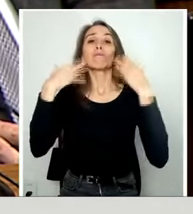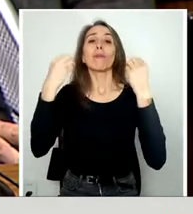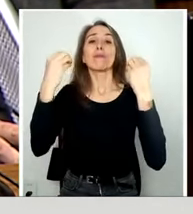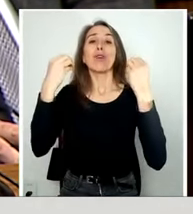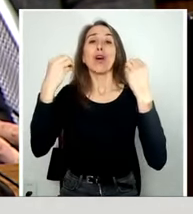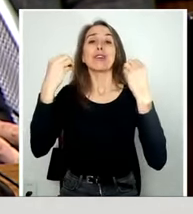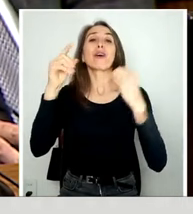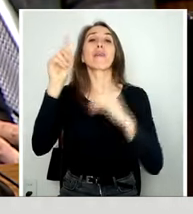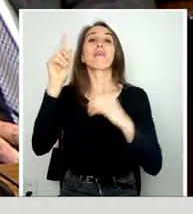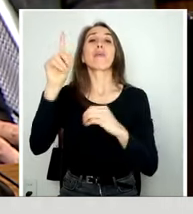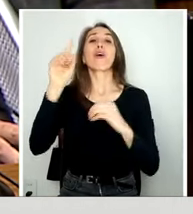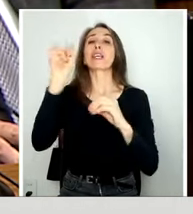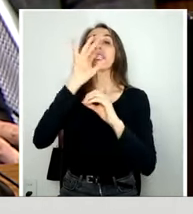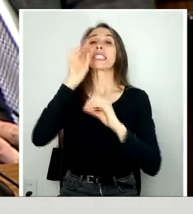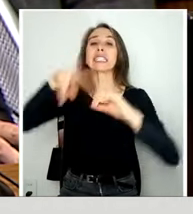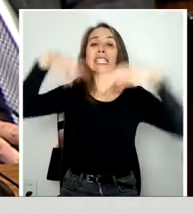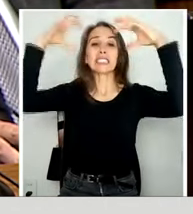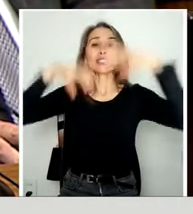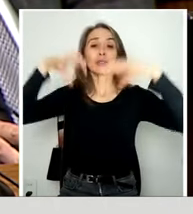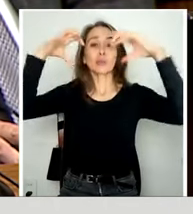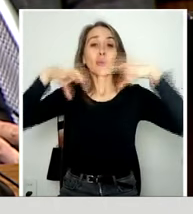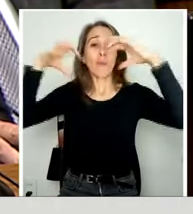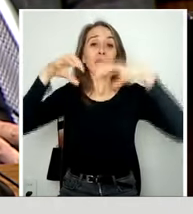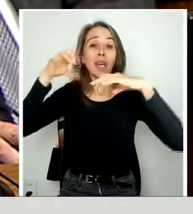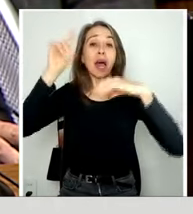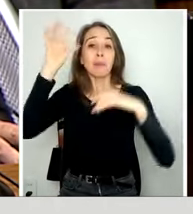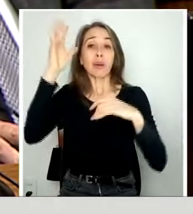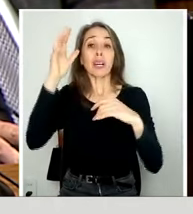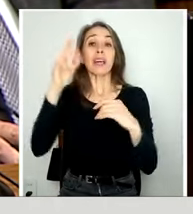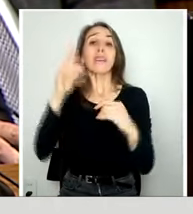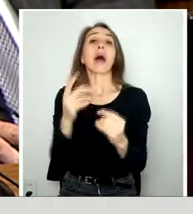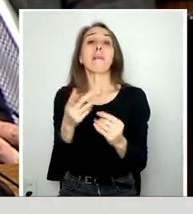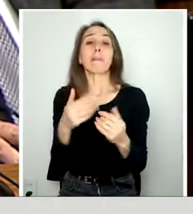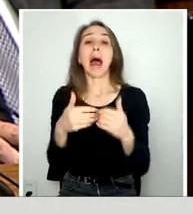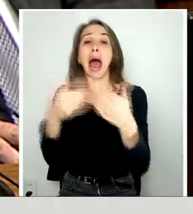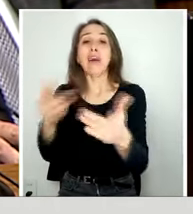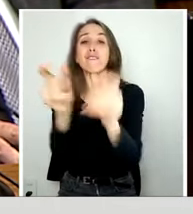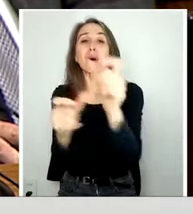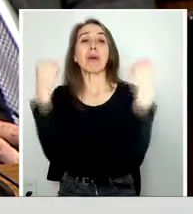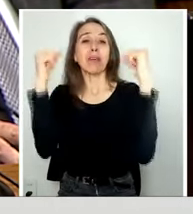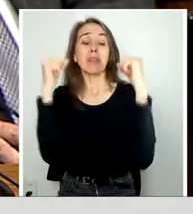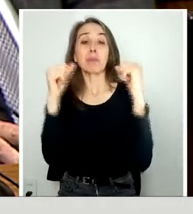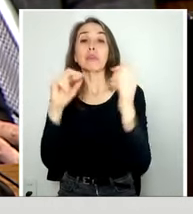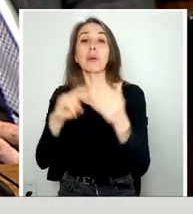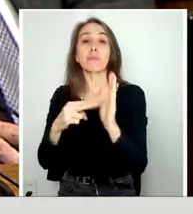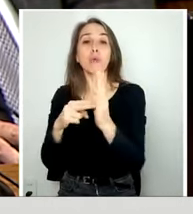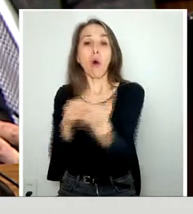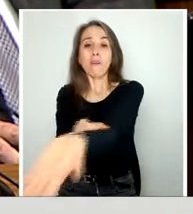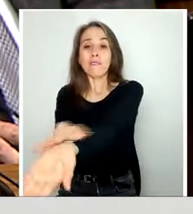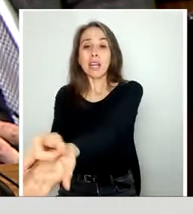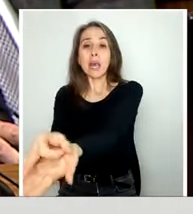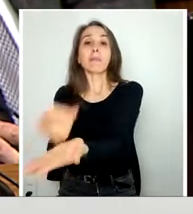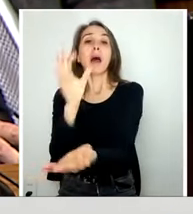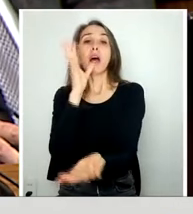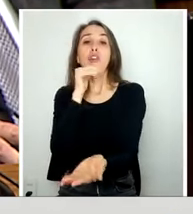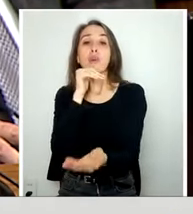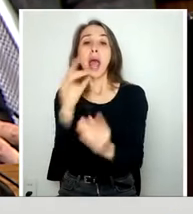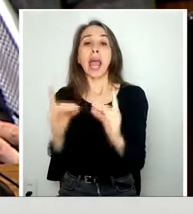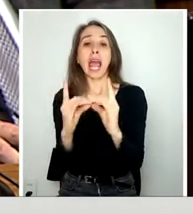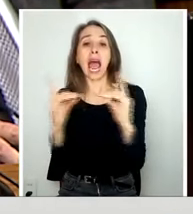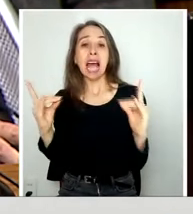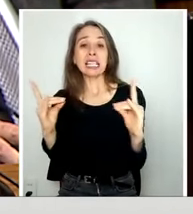un grave problema en infraestructura señor ministro Quiero plantearle particularmente la situación de la región de aysén donde